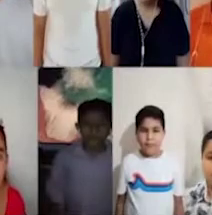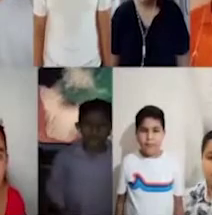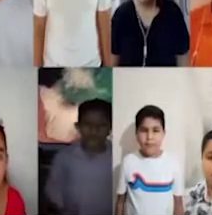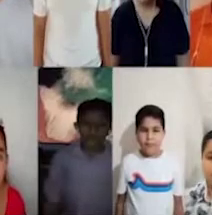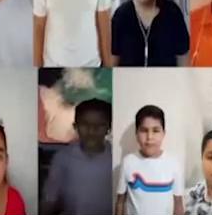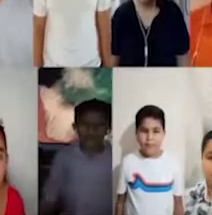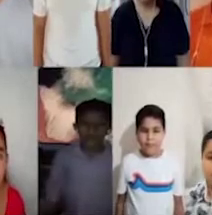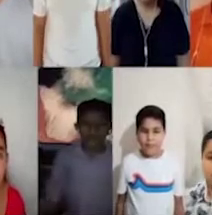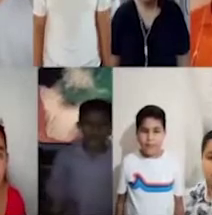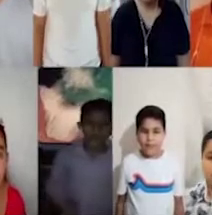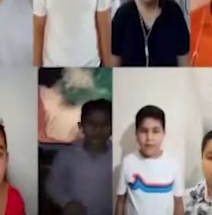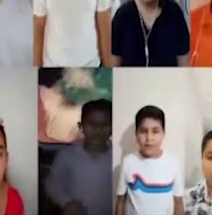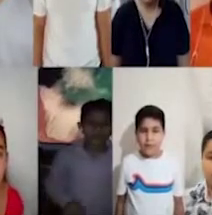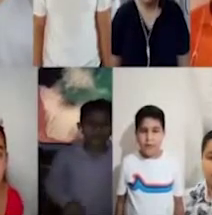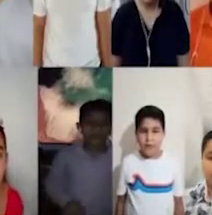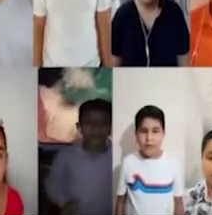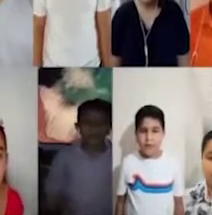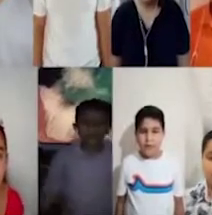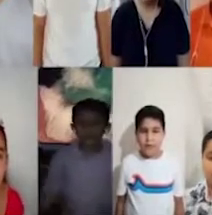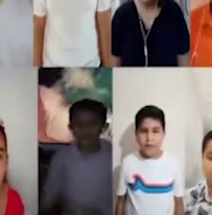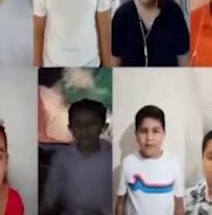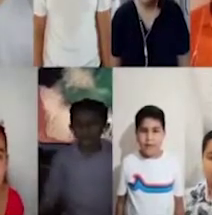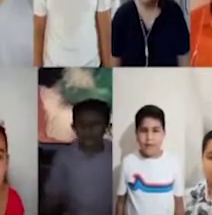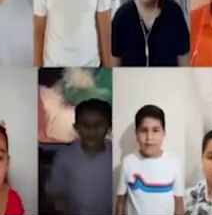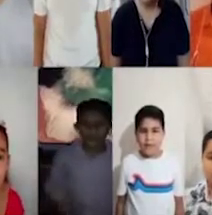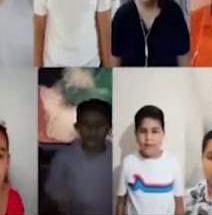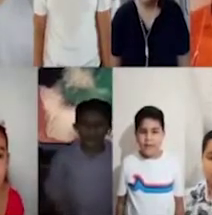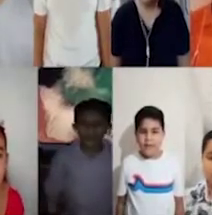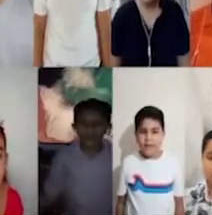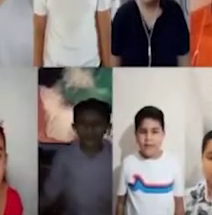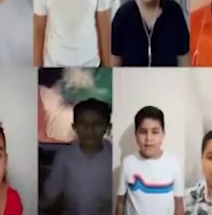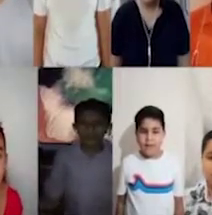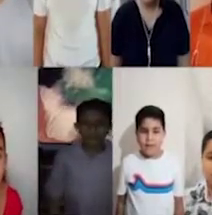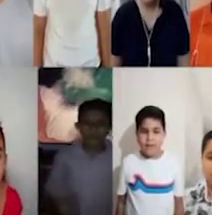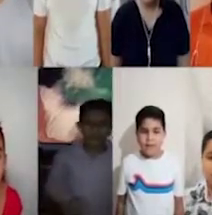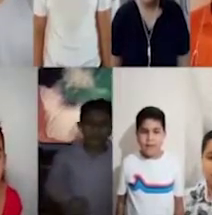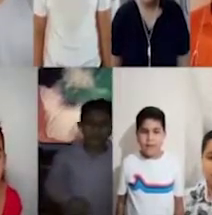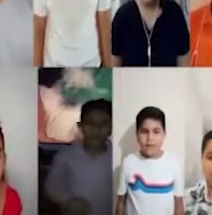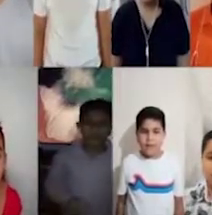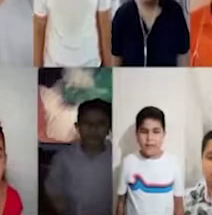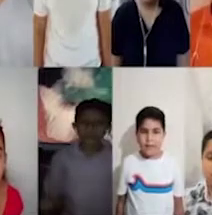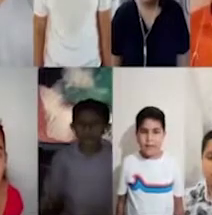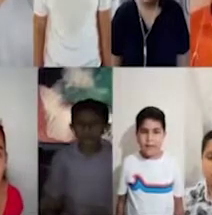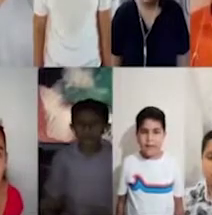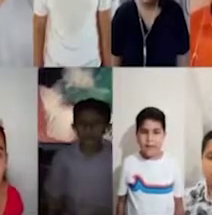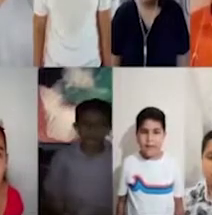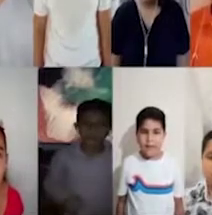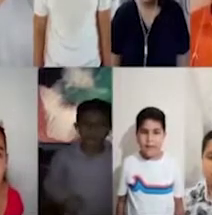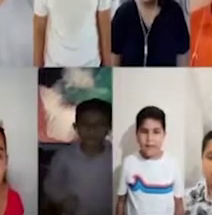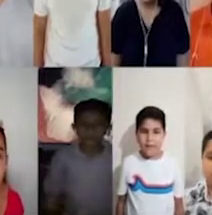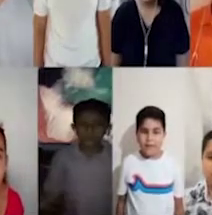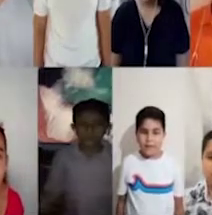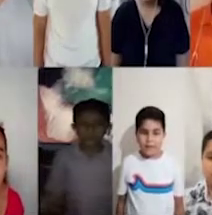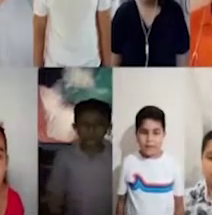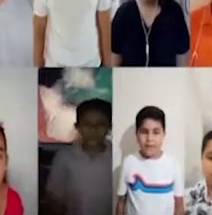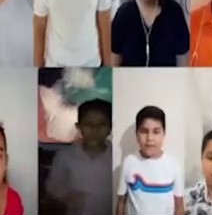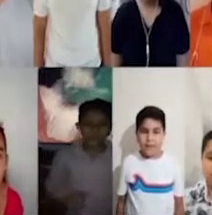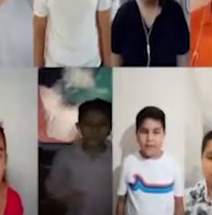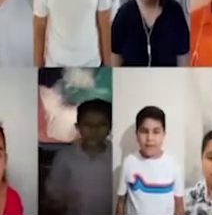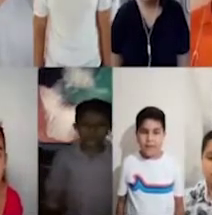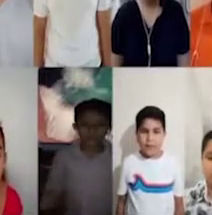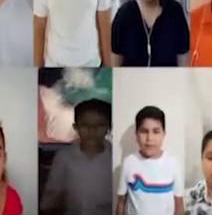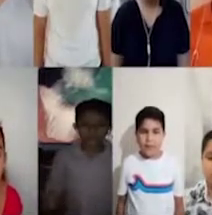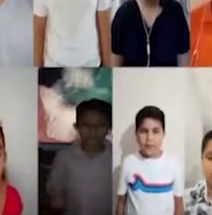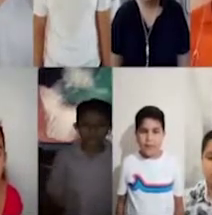La negrita cucurumbe se fue a bañar al mar para ver si las